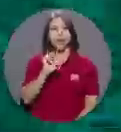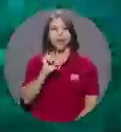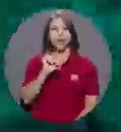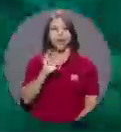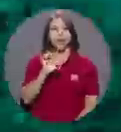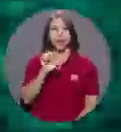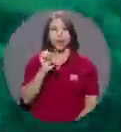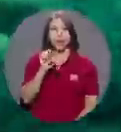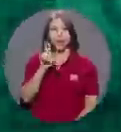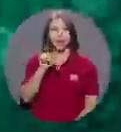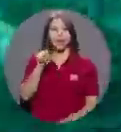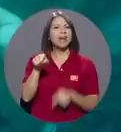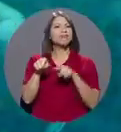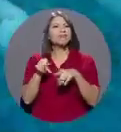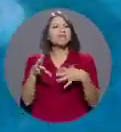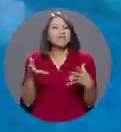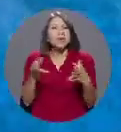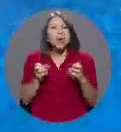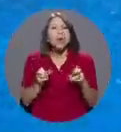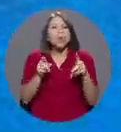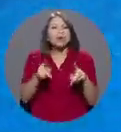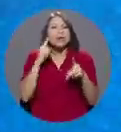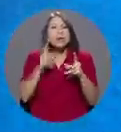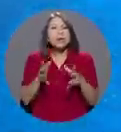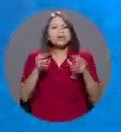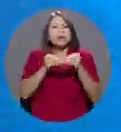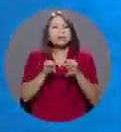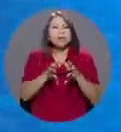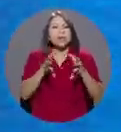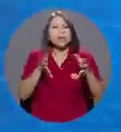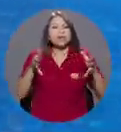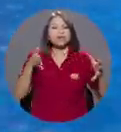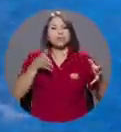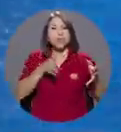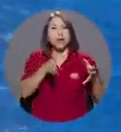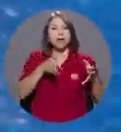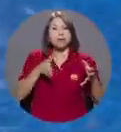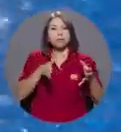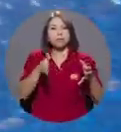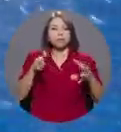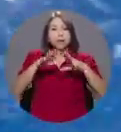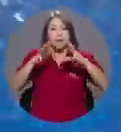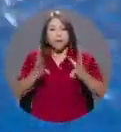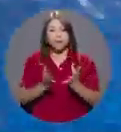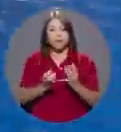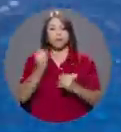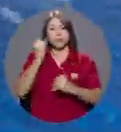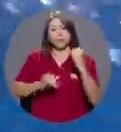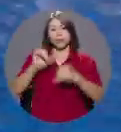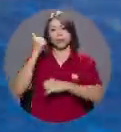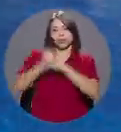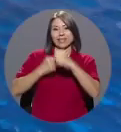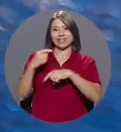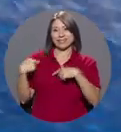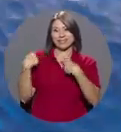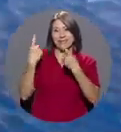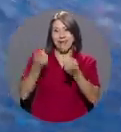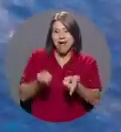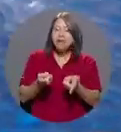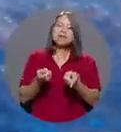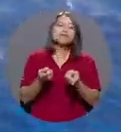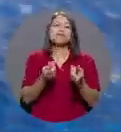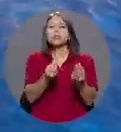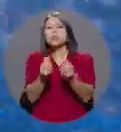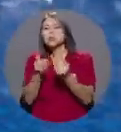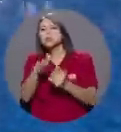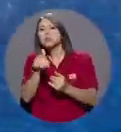La acuicultura es la oportunidad que tenemos para incrementar la producción de pescado en el mundo. En los últimos 10